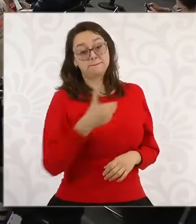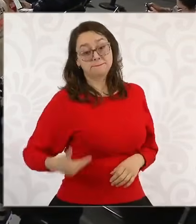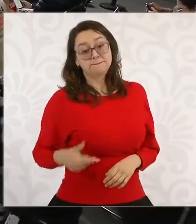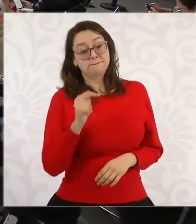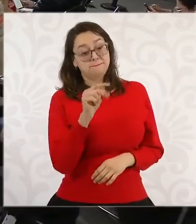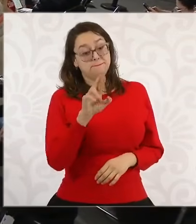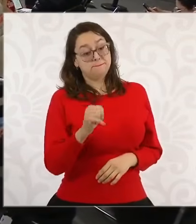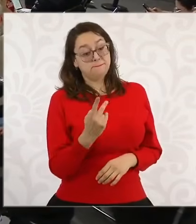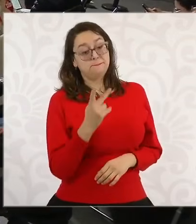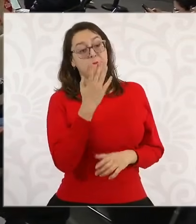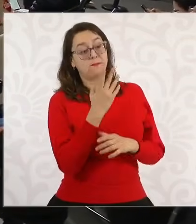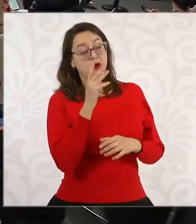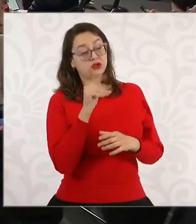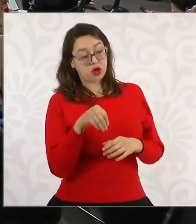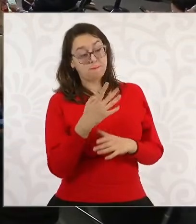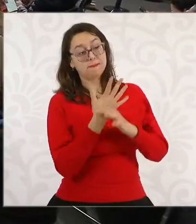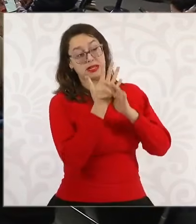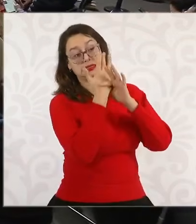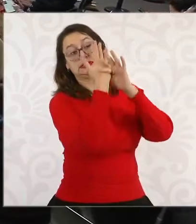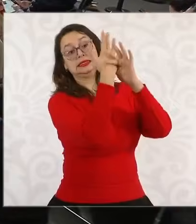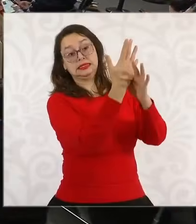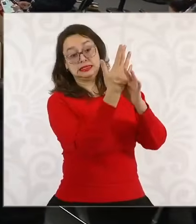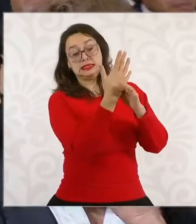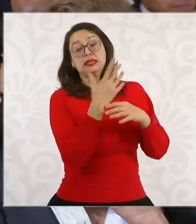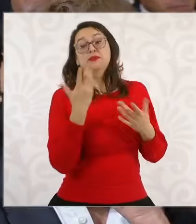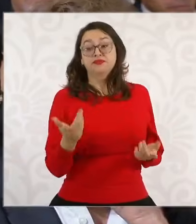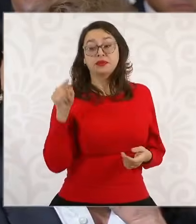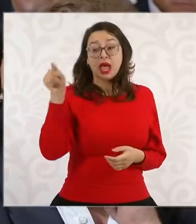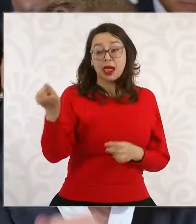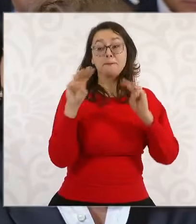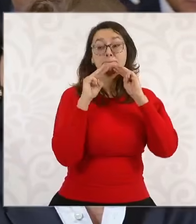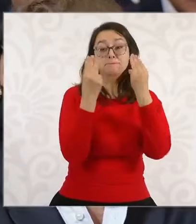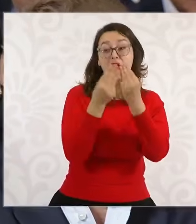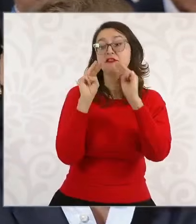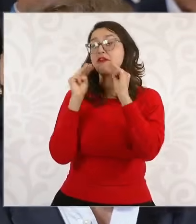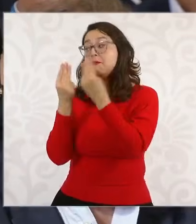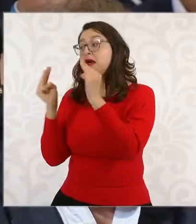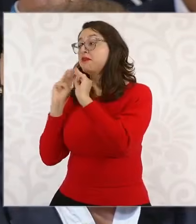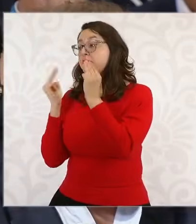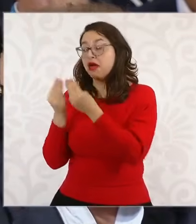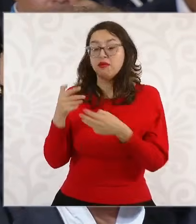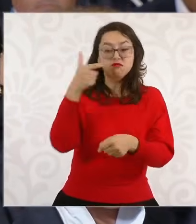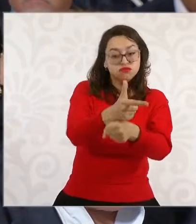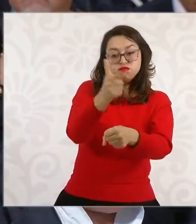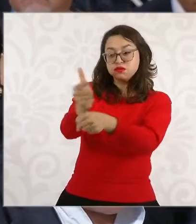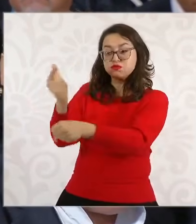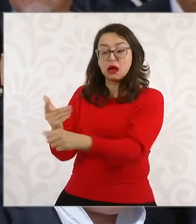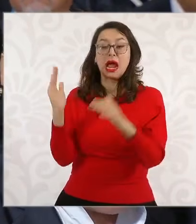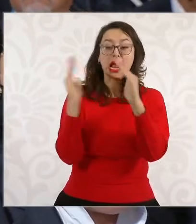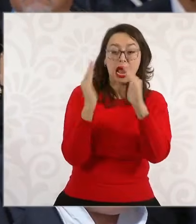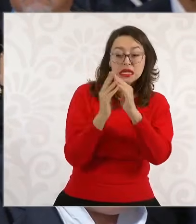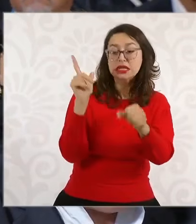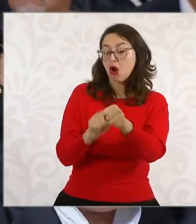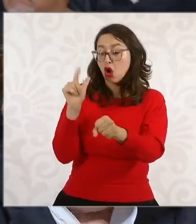ocasiones que ellos tienen certeza de información, de incluso hasta el color de las casas donde residen los delincuentes, los narcotraficantes, pues